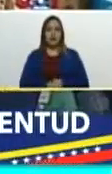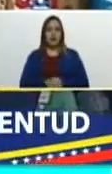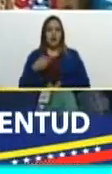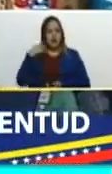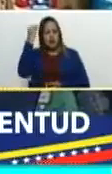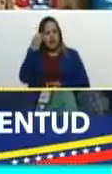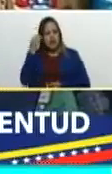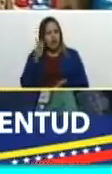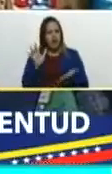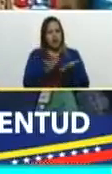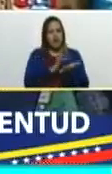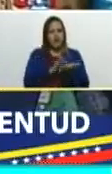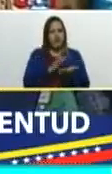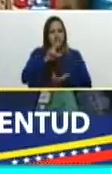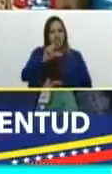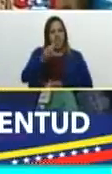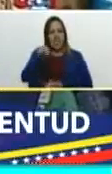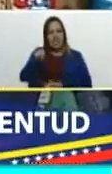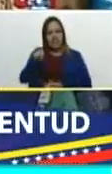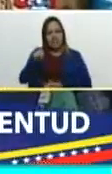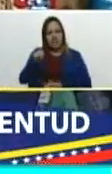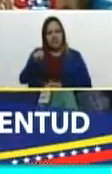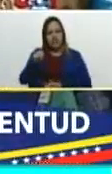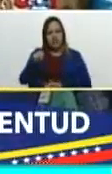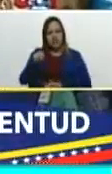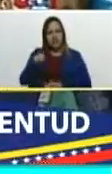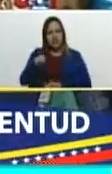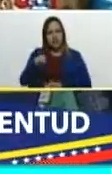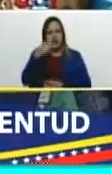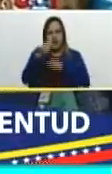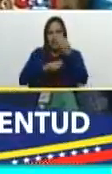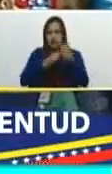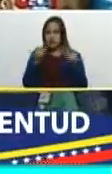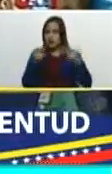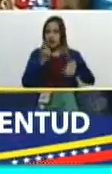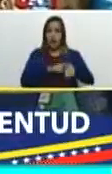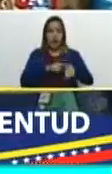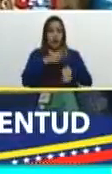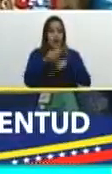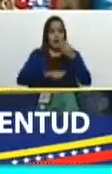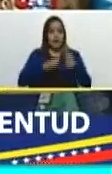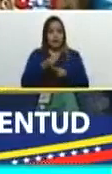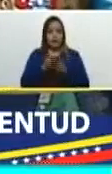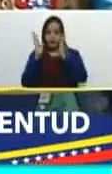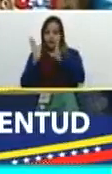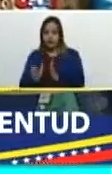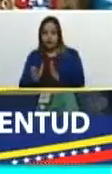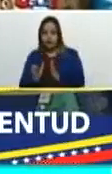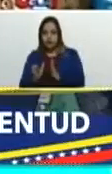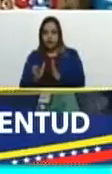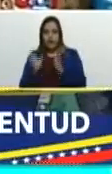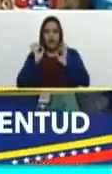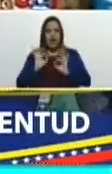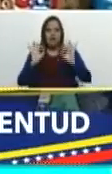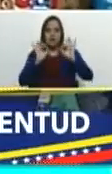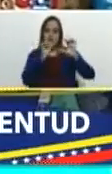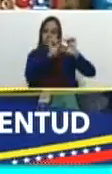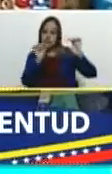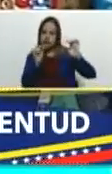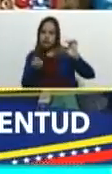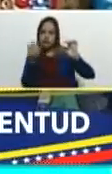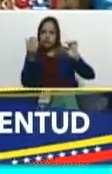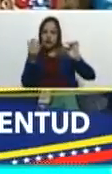APP vamos a crear... Creo que llegó el momento de crear una ventana especial de